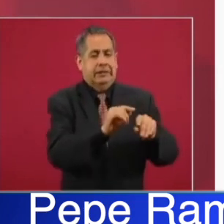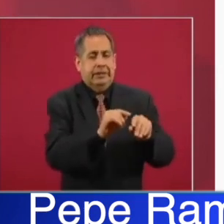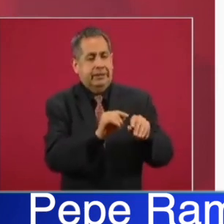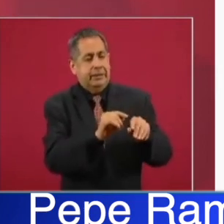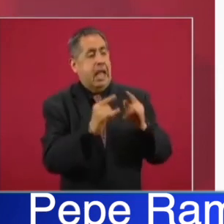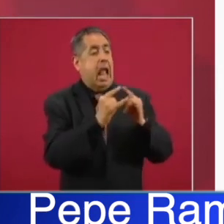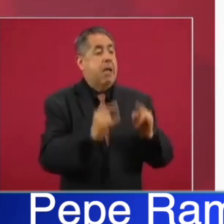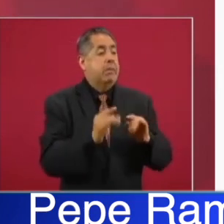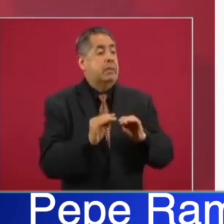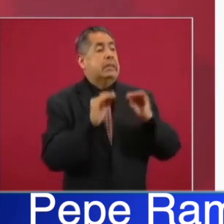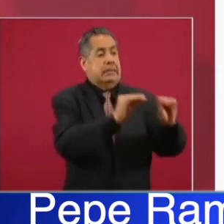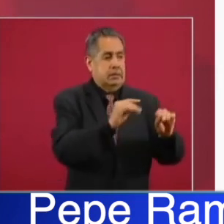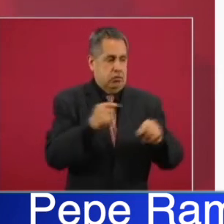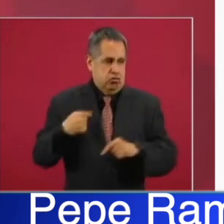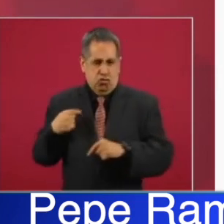casas de campaña